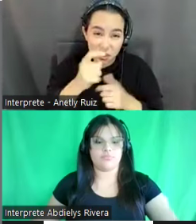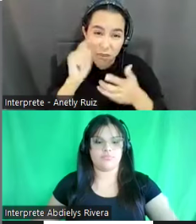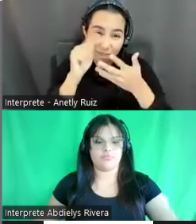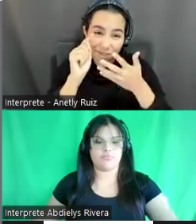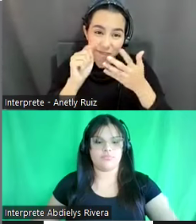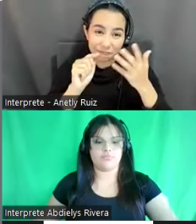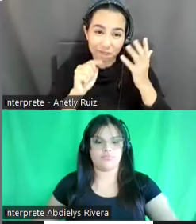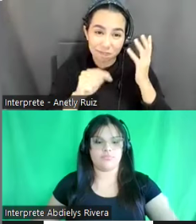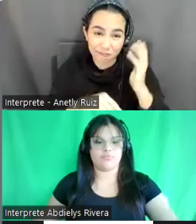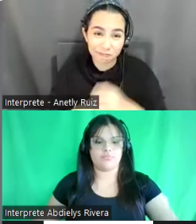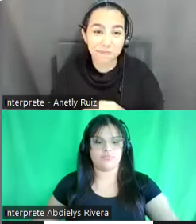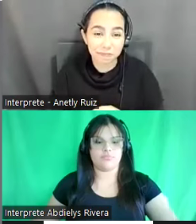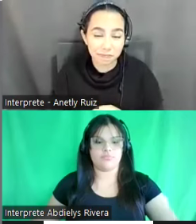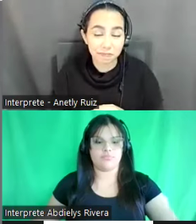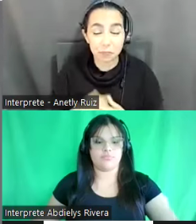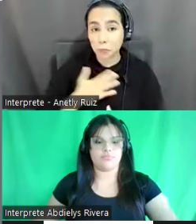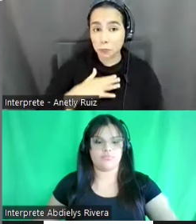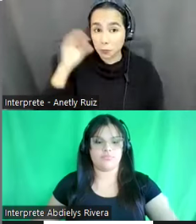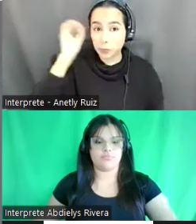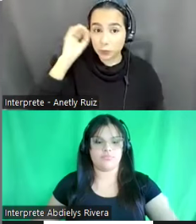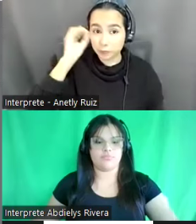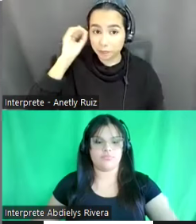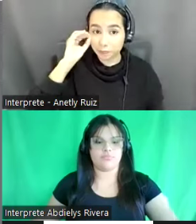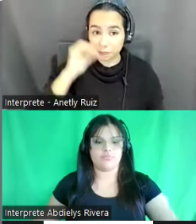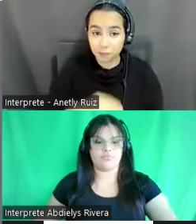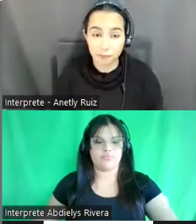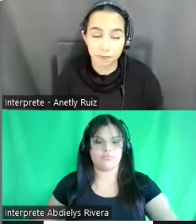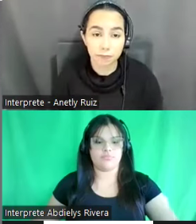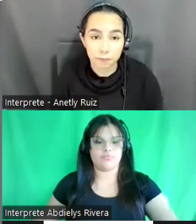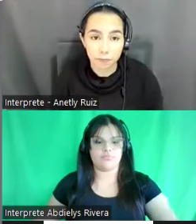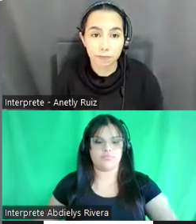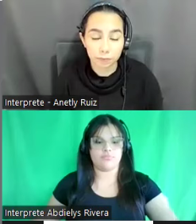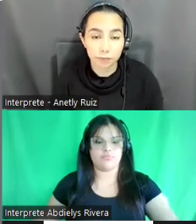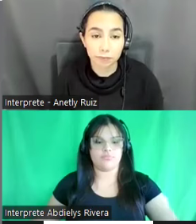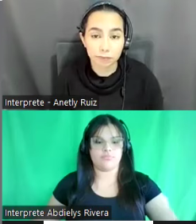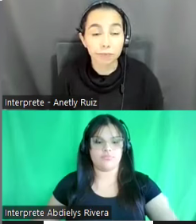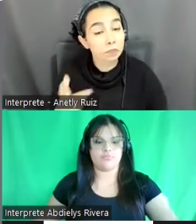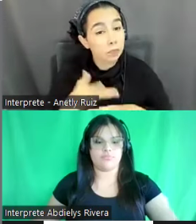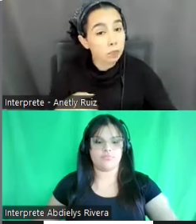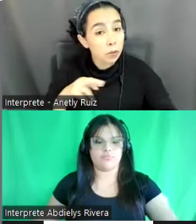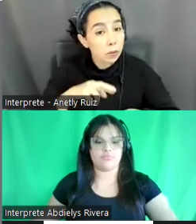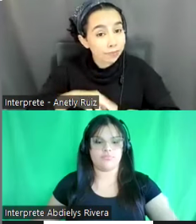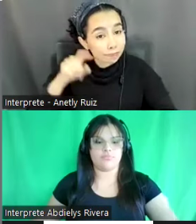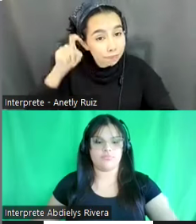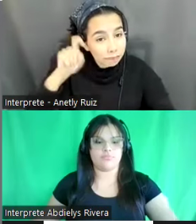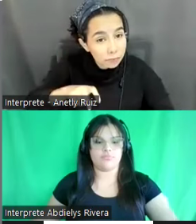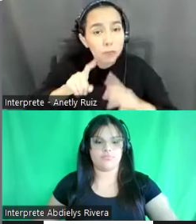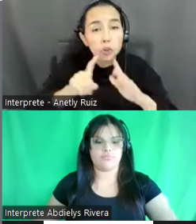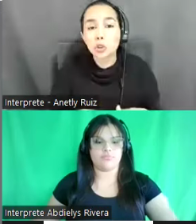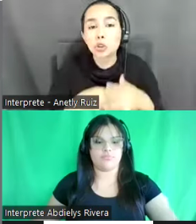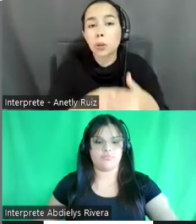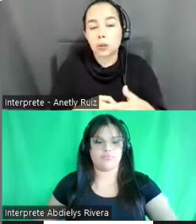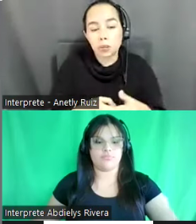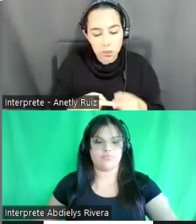que como país podríamos empezar tomando diferentes iniciativas pequeñas para